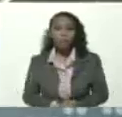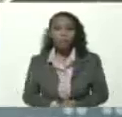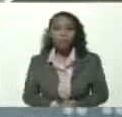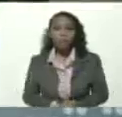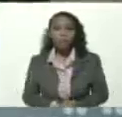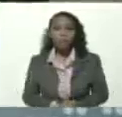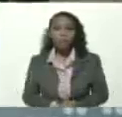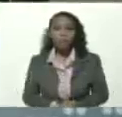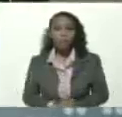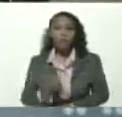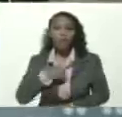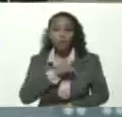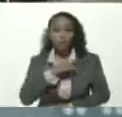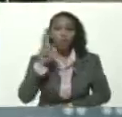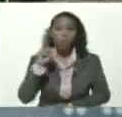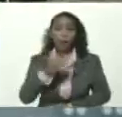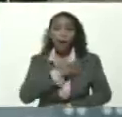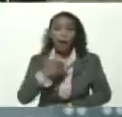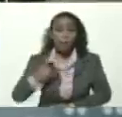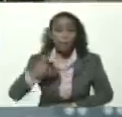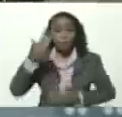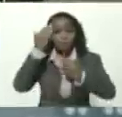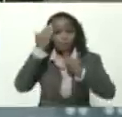Queremos también saludar